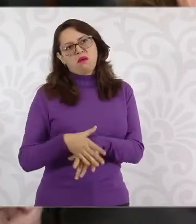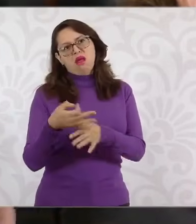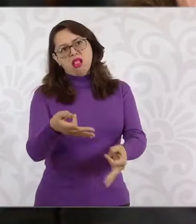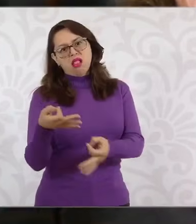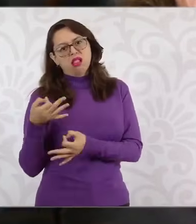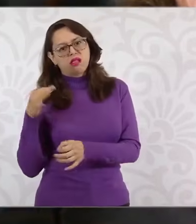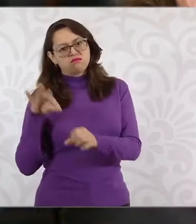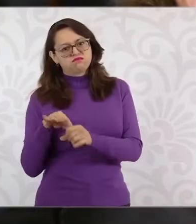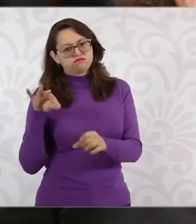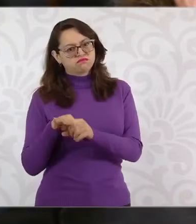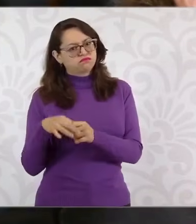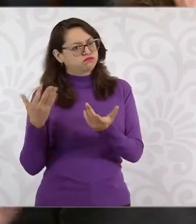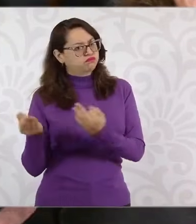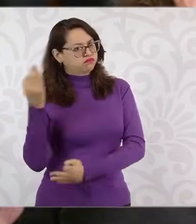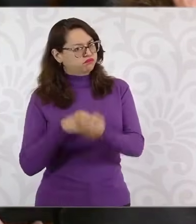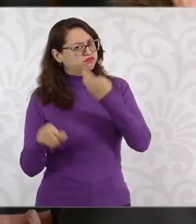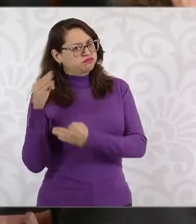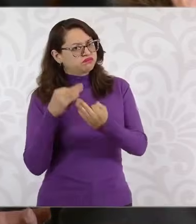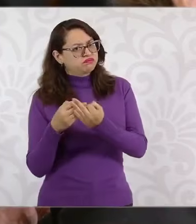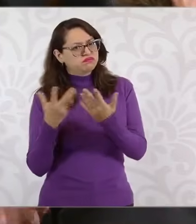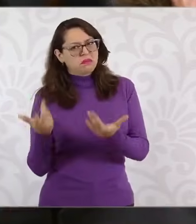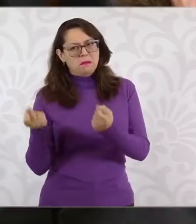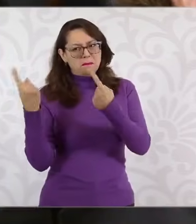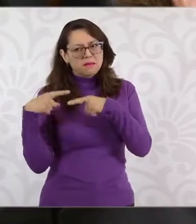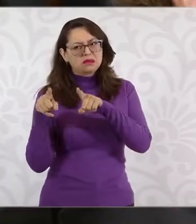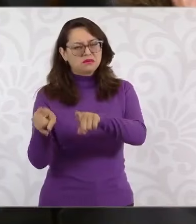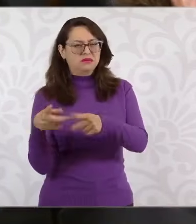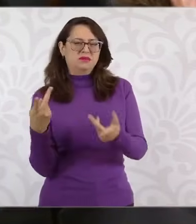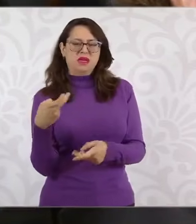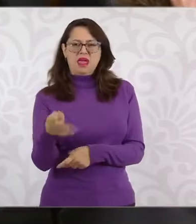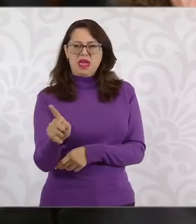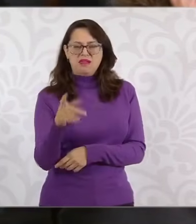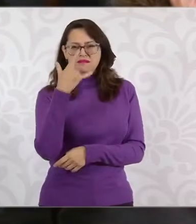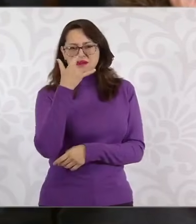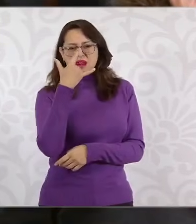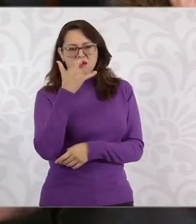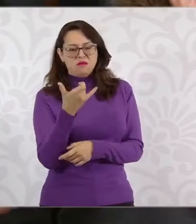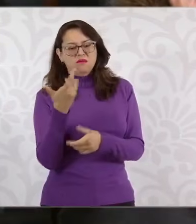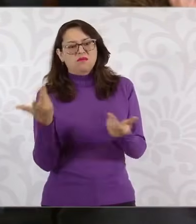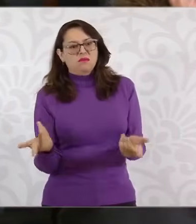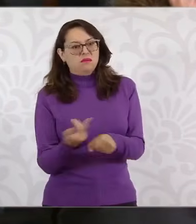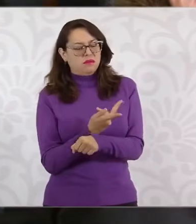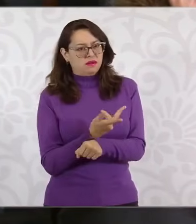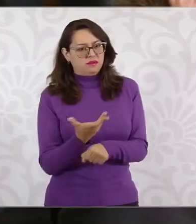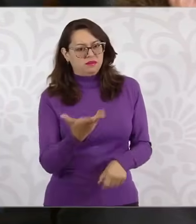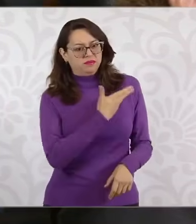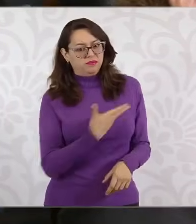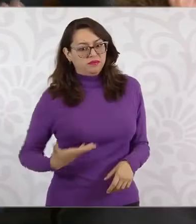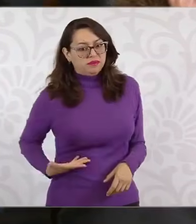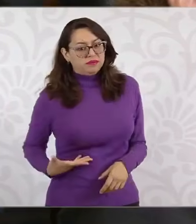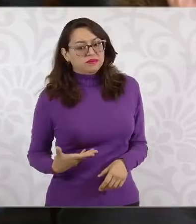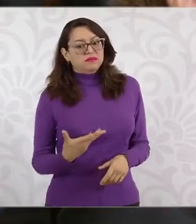resultado de las demás cosas, y más si lo que usted está promoviendo es que se le permita al presidente,